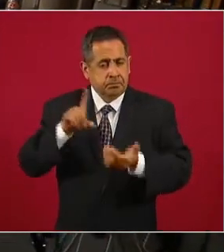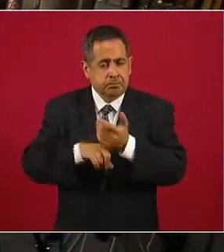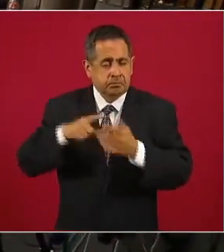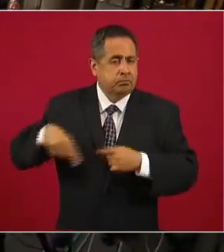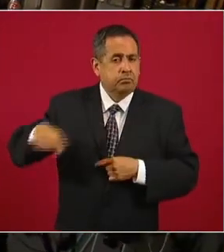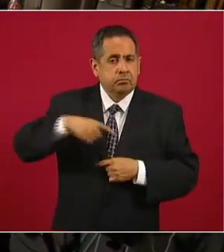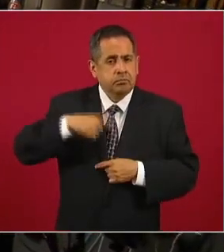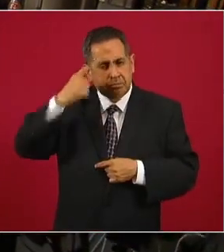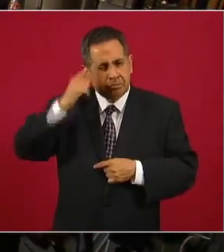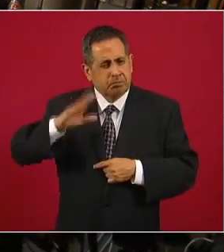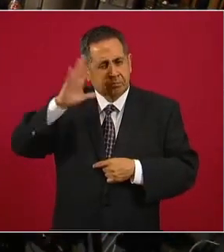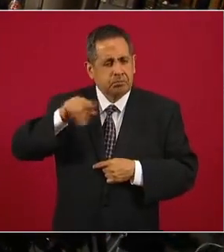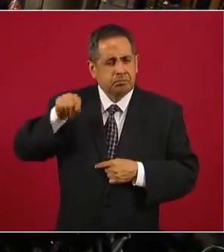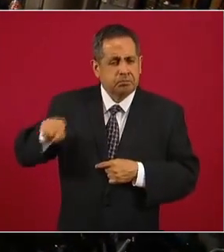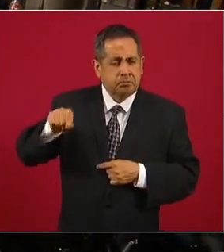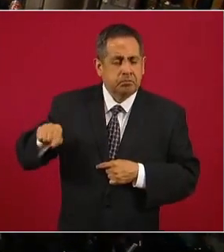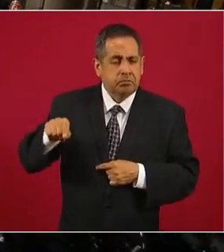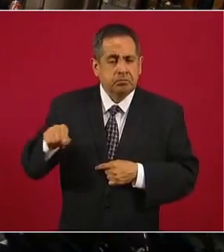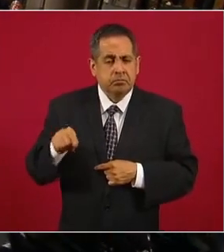plan de